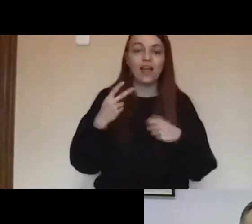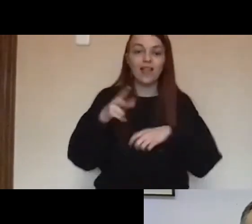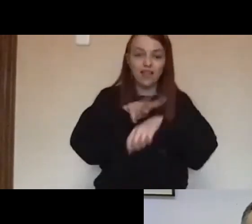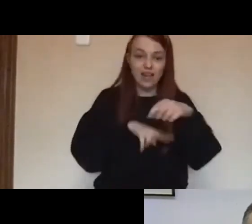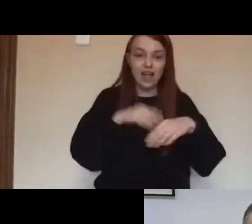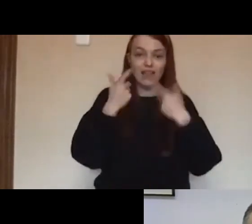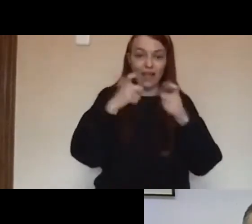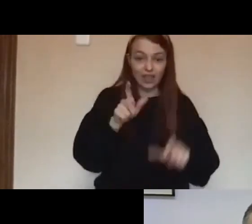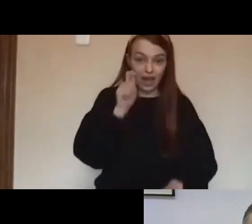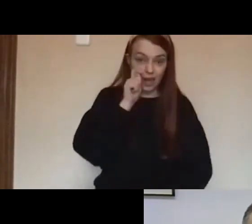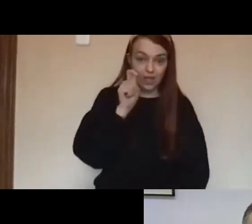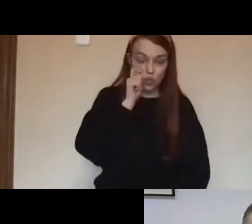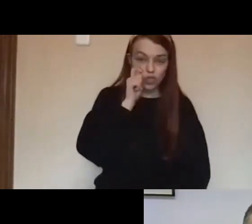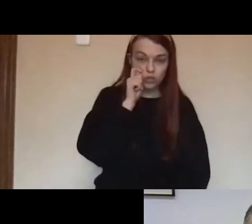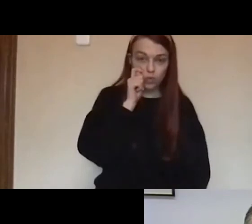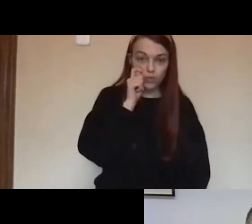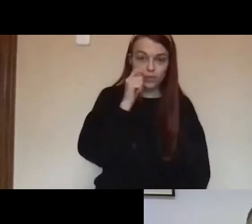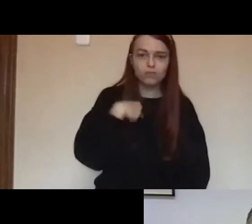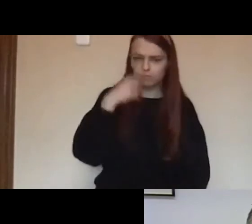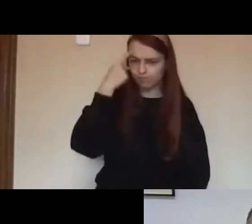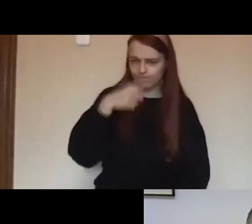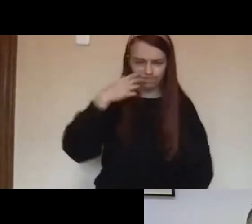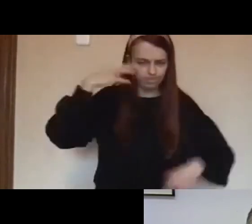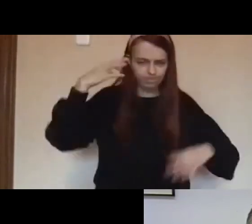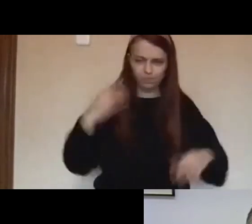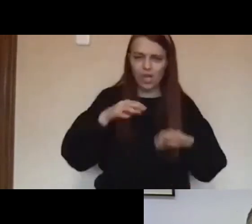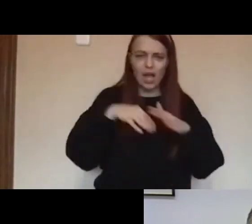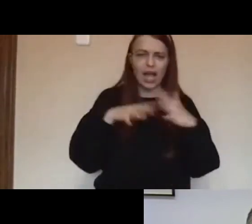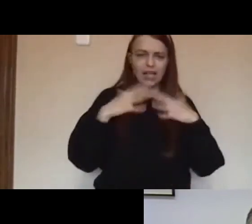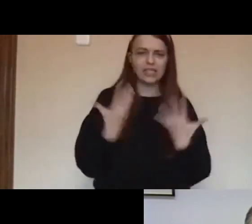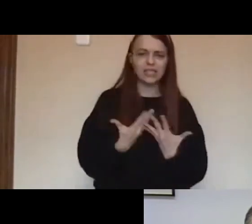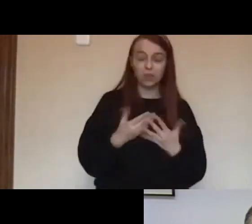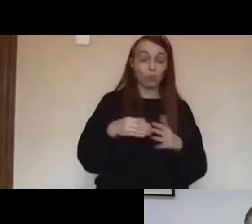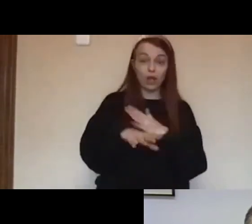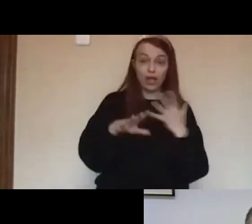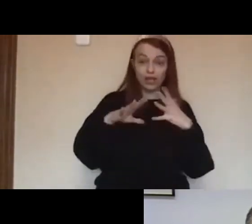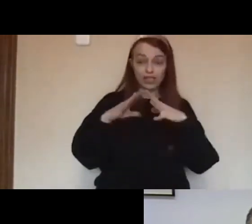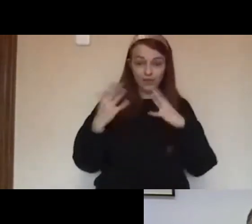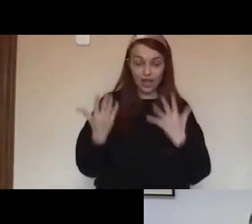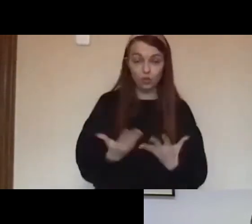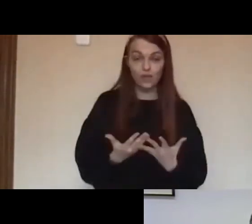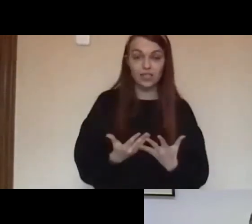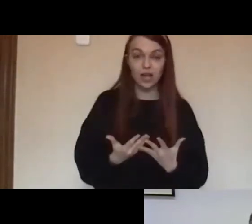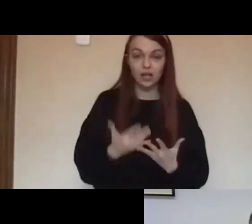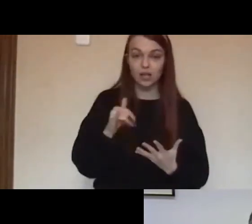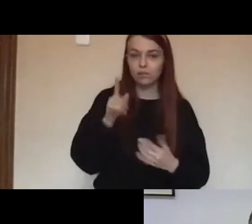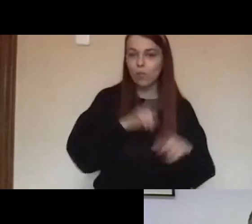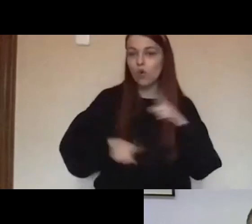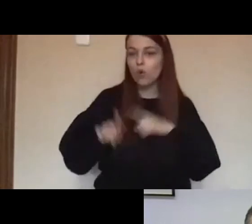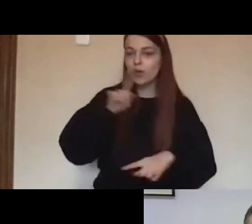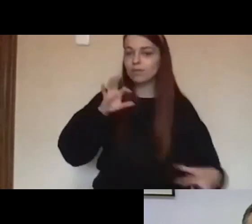turismo, y una convencida de la accesibilidad universal, nos encontramos con un problema relacionado con